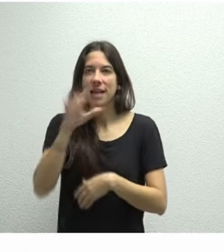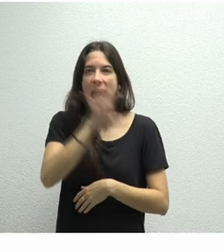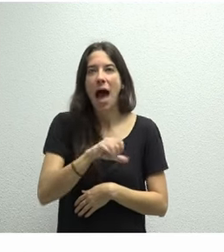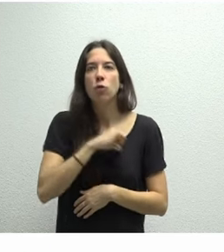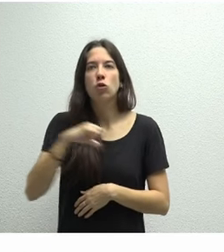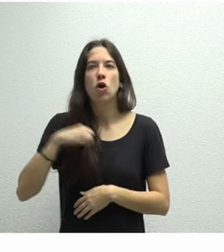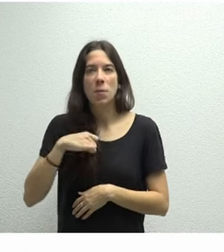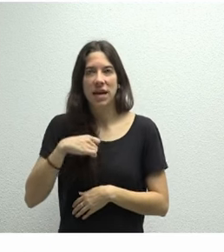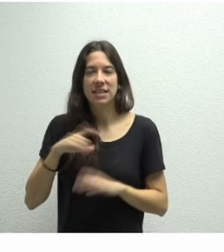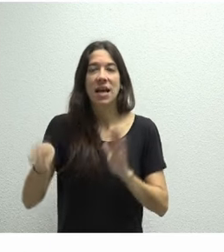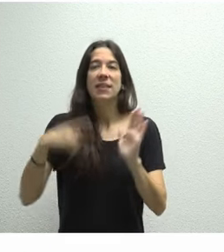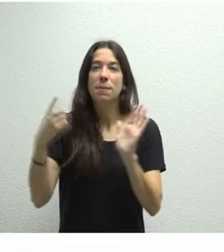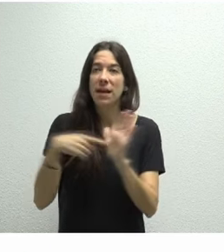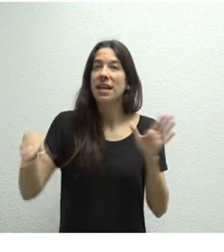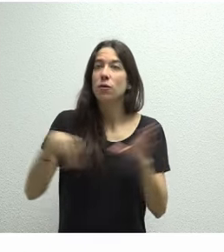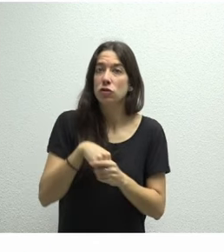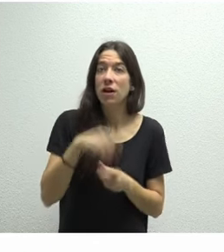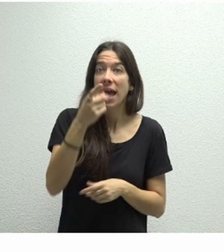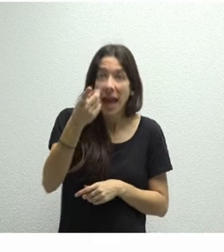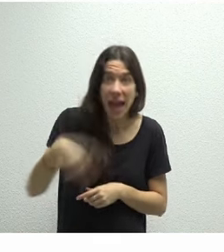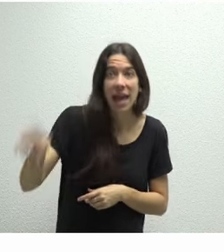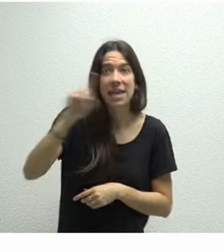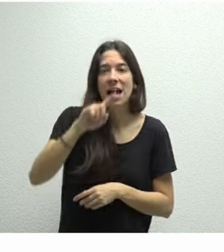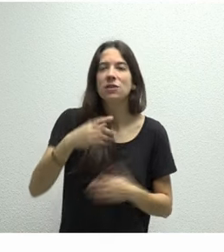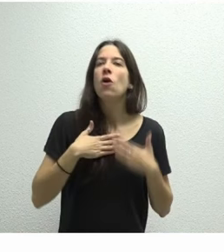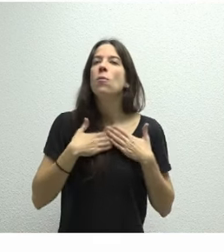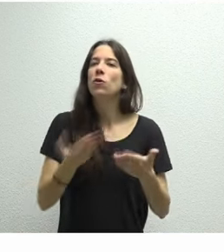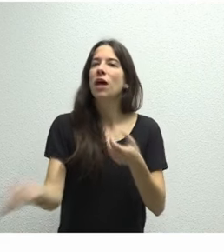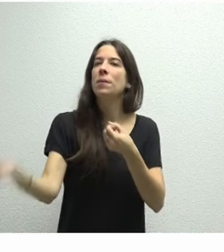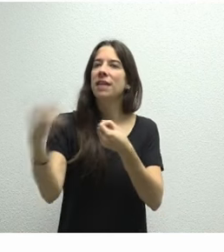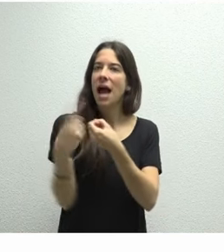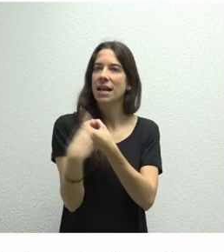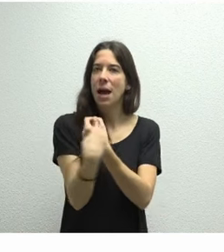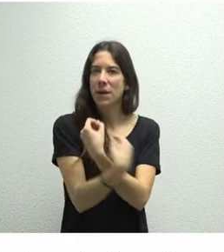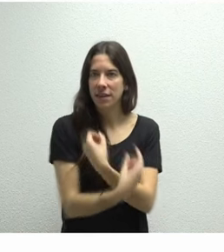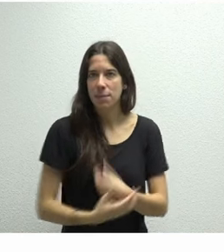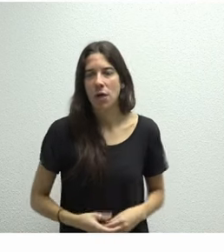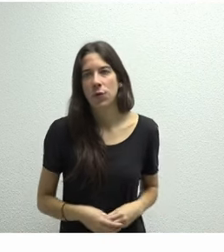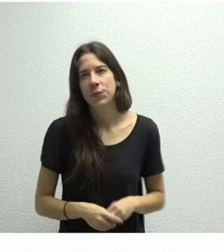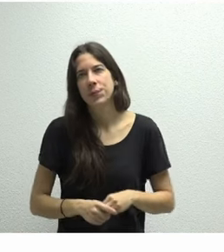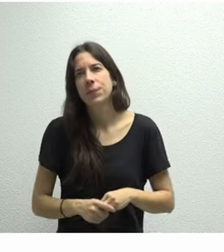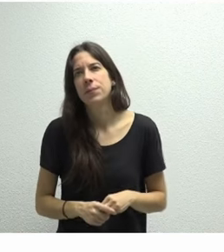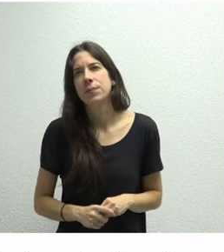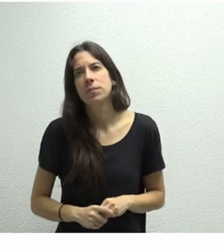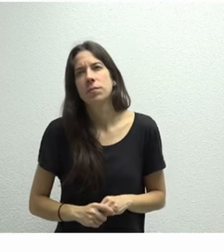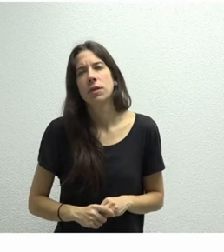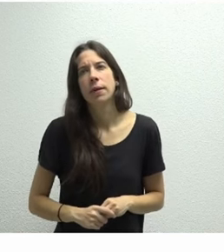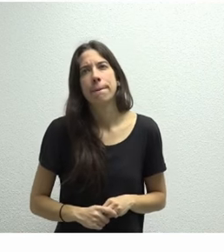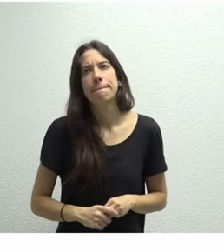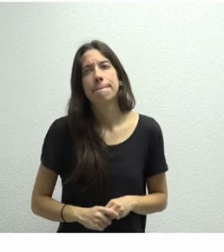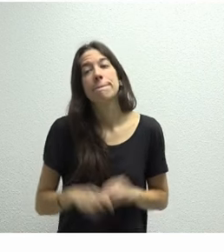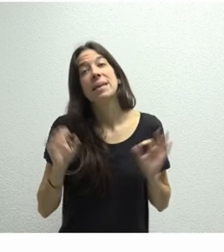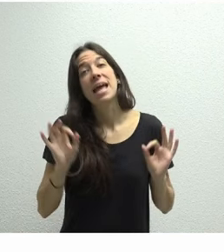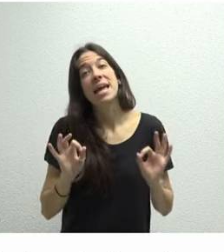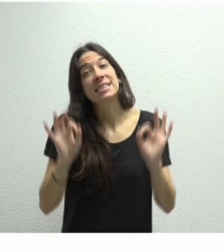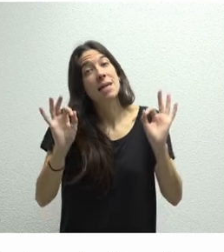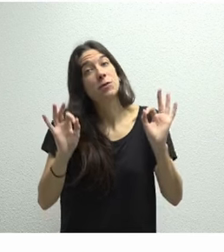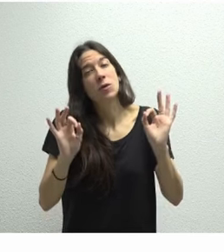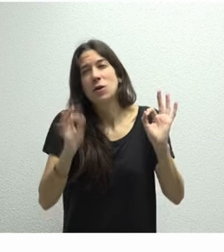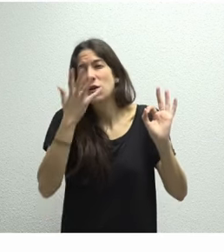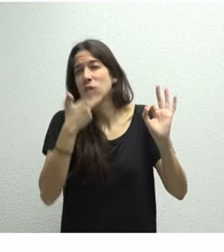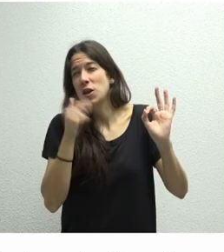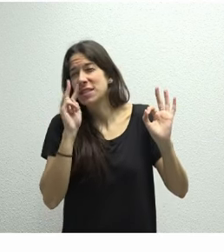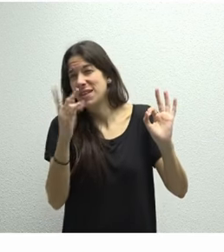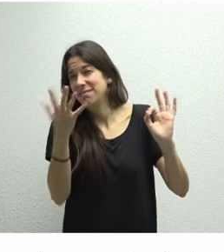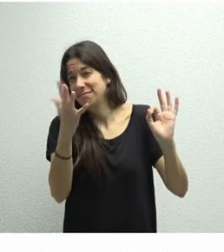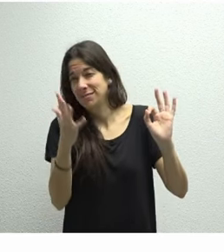eh voluntariamente se han apuntado al carro no eh Bueno excepto no se ve muy bien los colores no